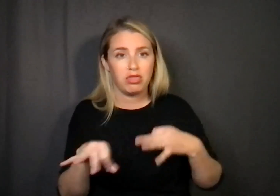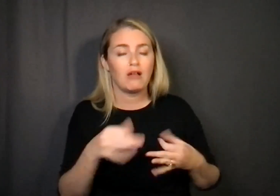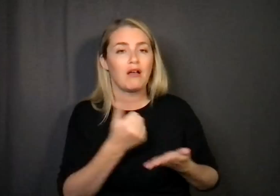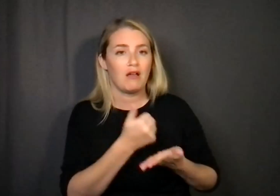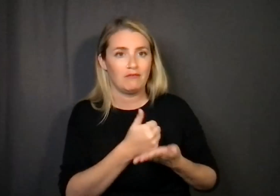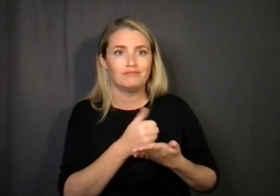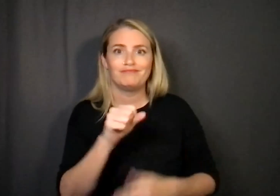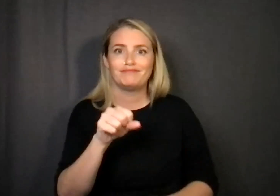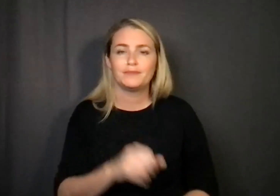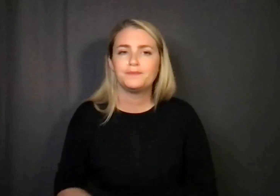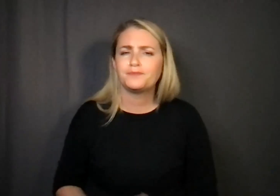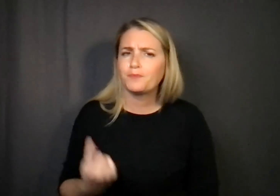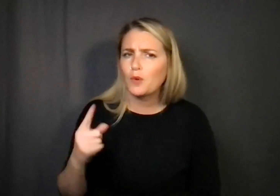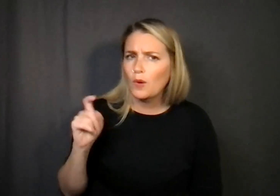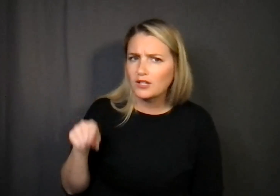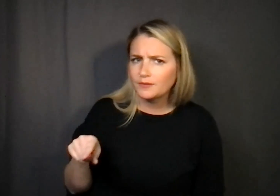hagan.